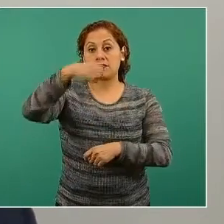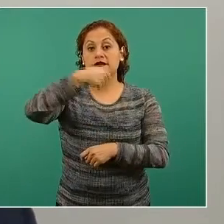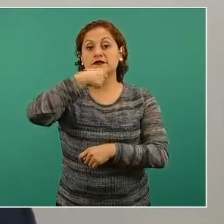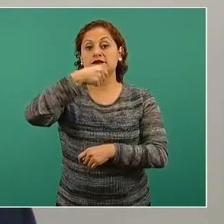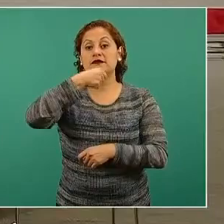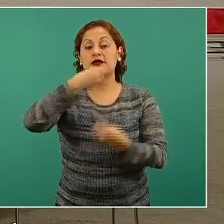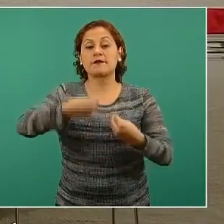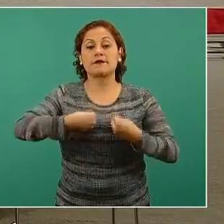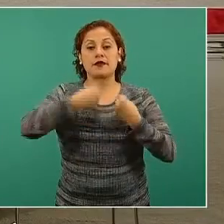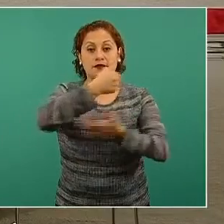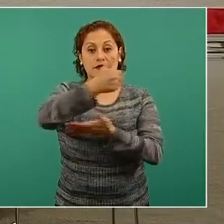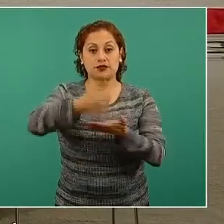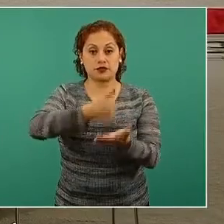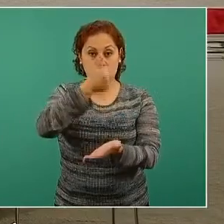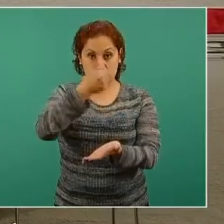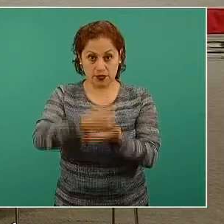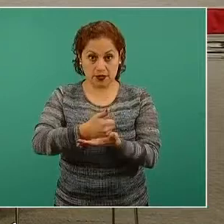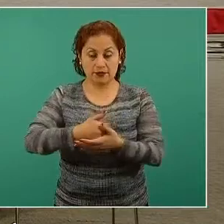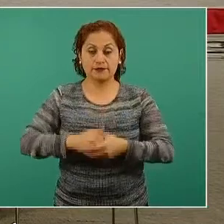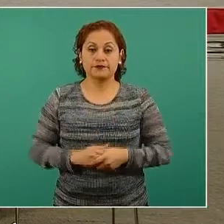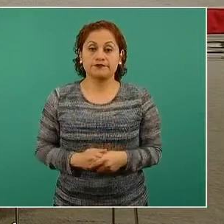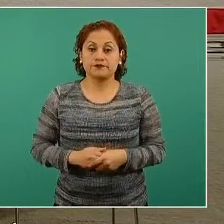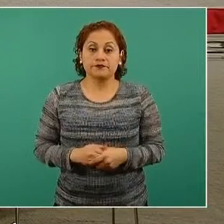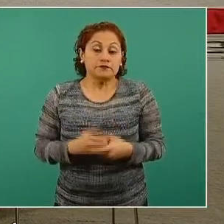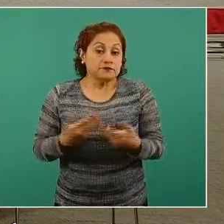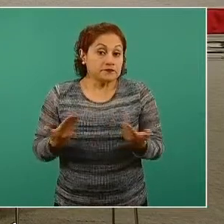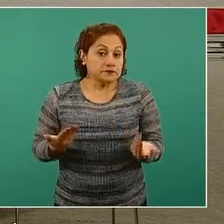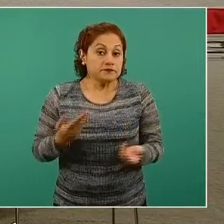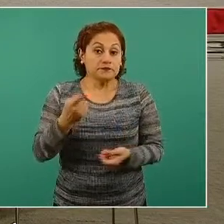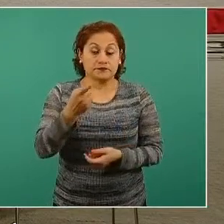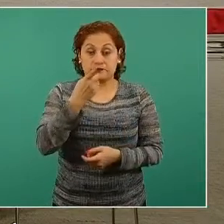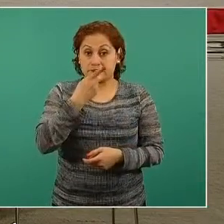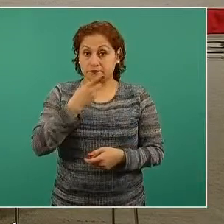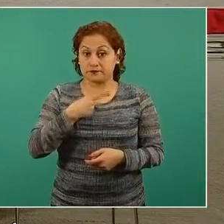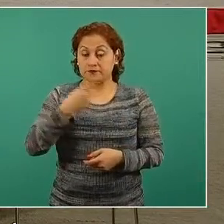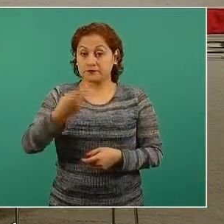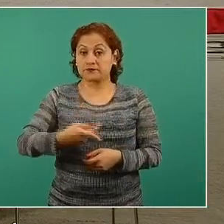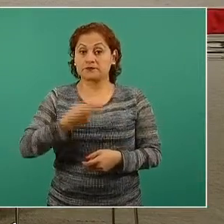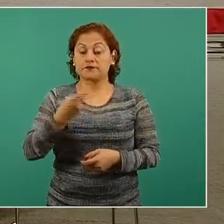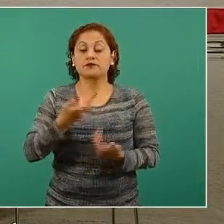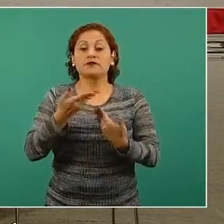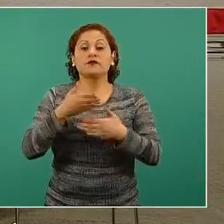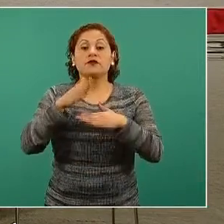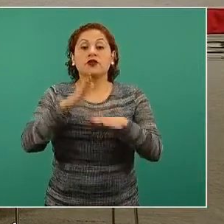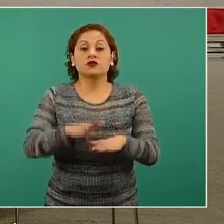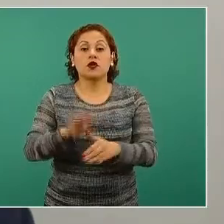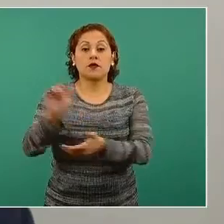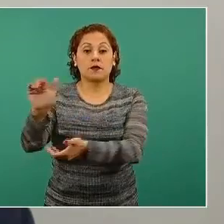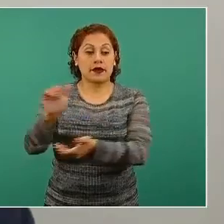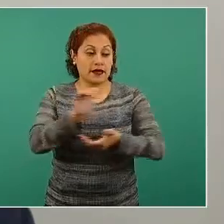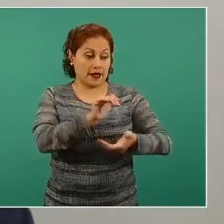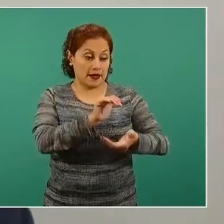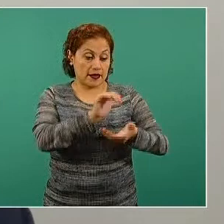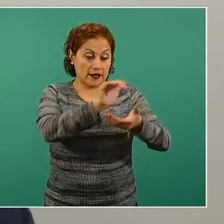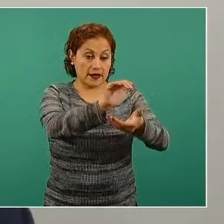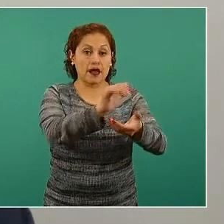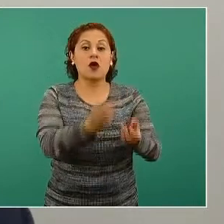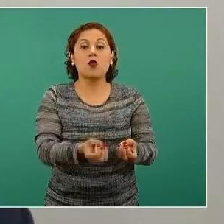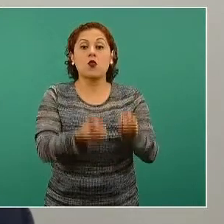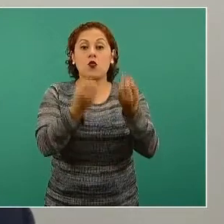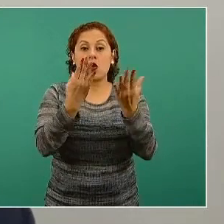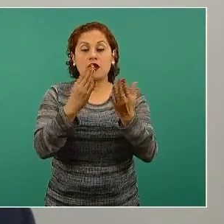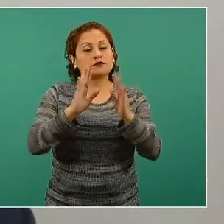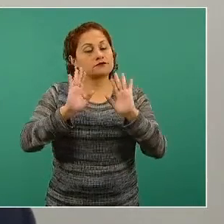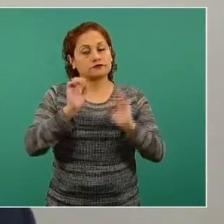urbanas. Los datos específicos de cuánta vacuna en su momento iría a cada una de las entidades, de seguro se nos darán